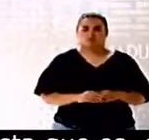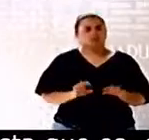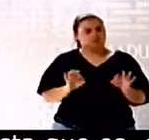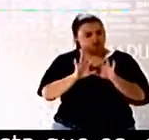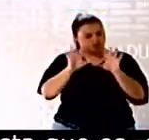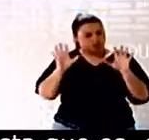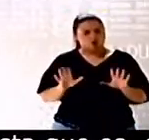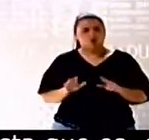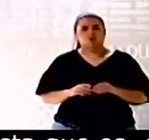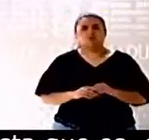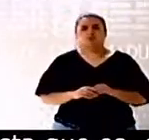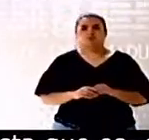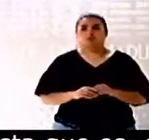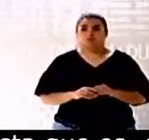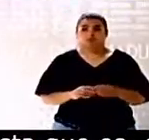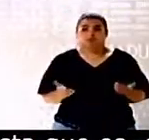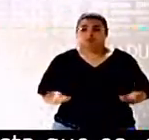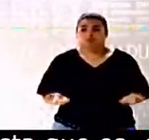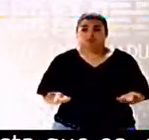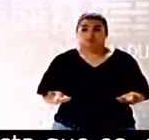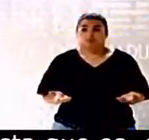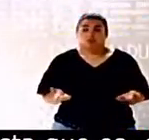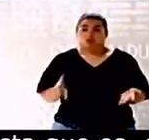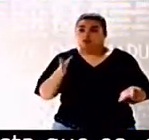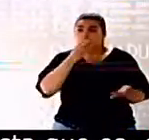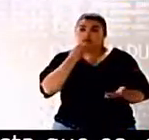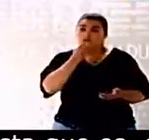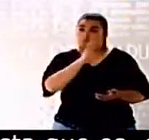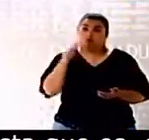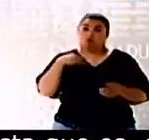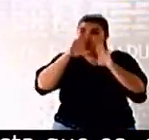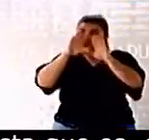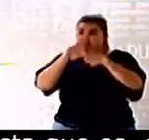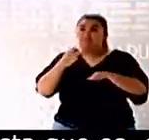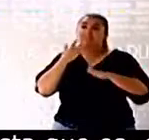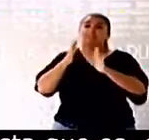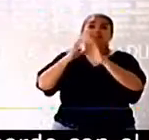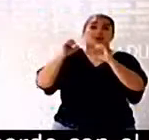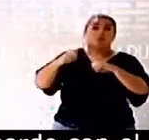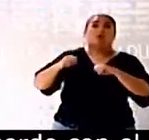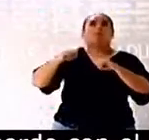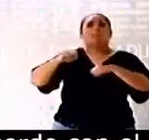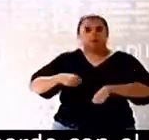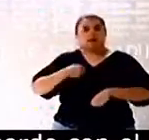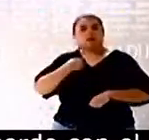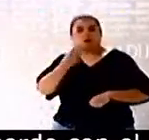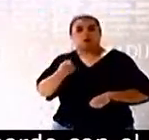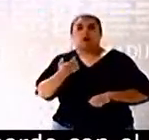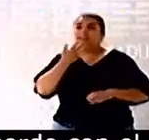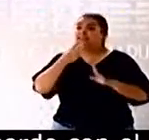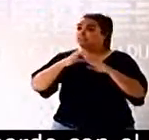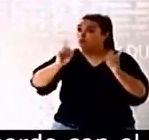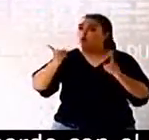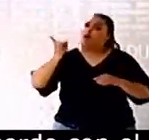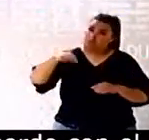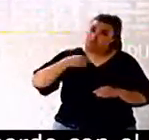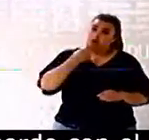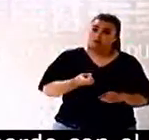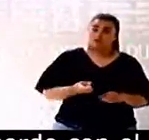claro, porque esa es la mejor de las lealtades. Cuando estamos de acuerdo con una cosa lo decimos y cuando no también.